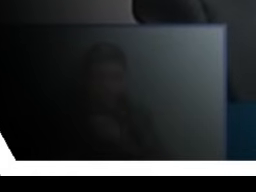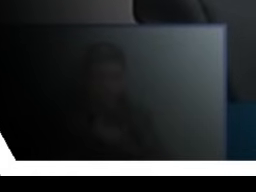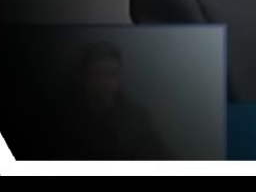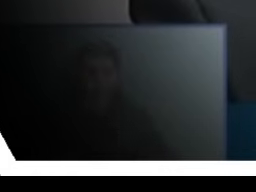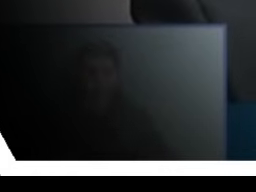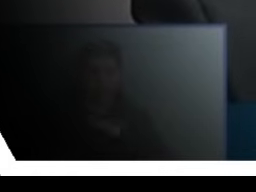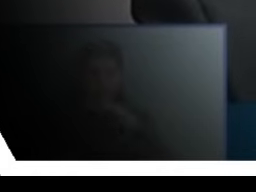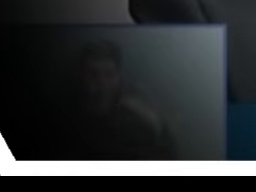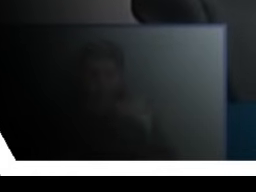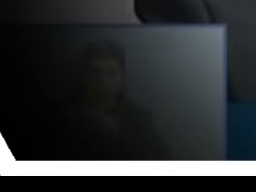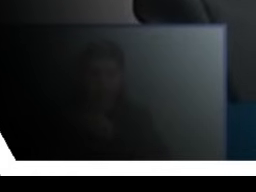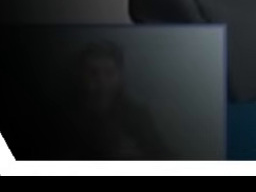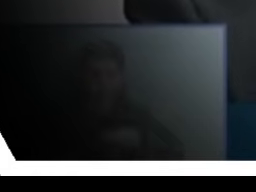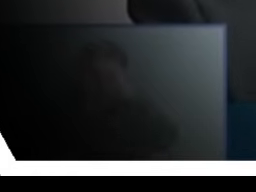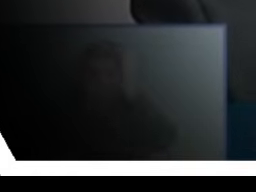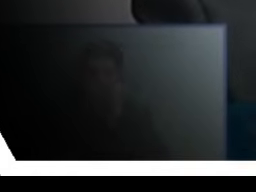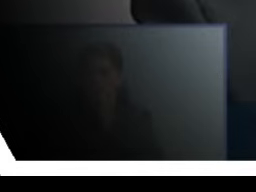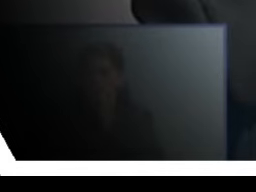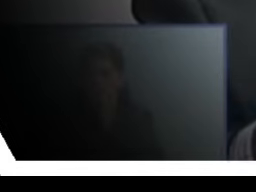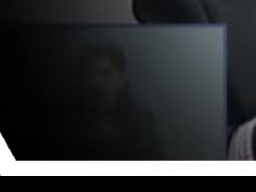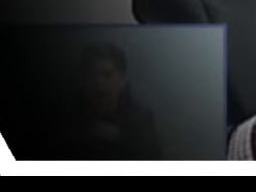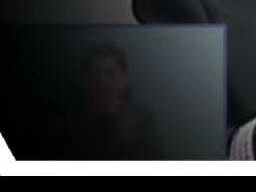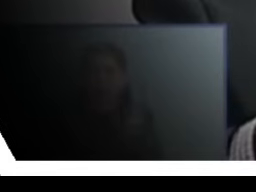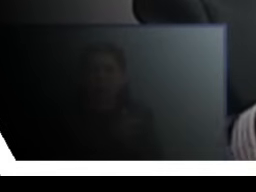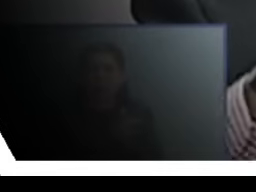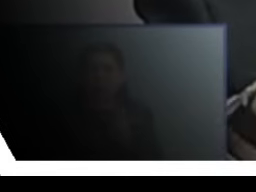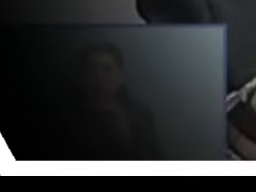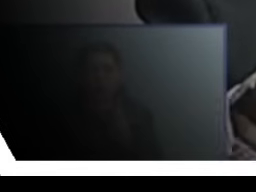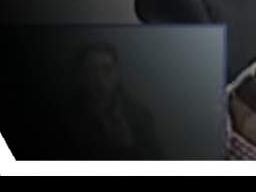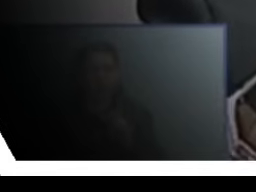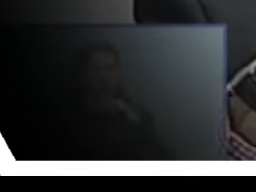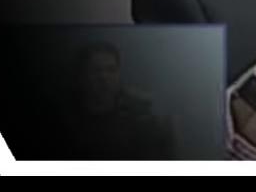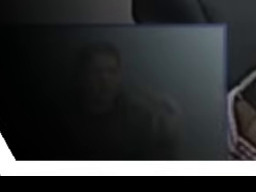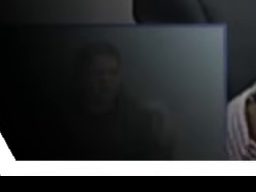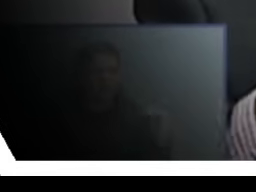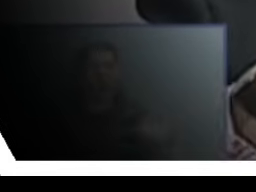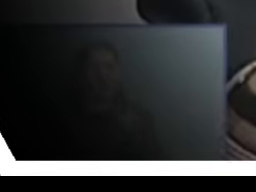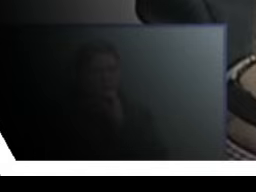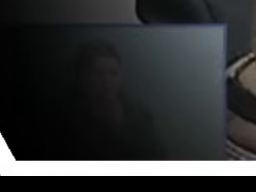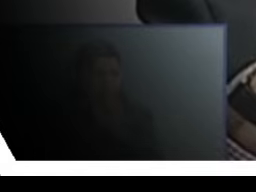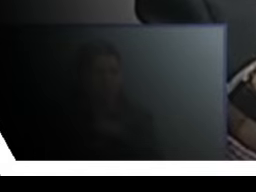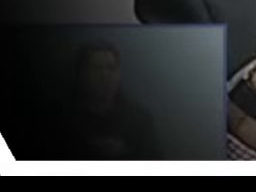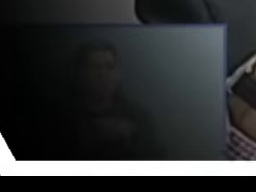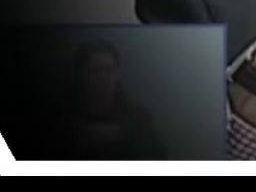la República brindadas en el periódico del país que constan son